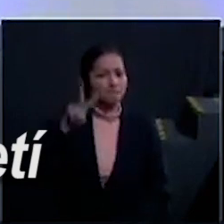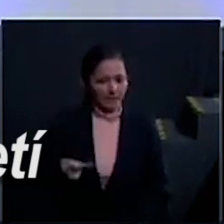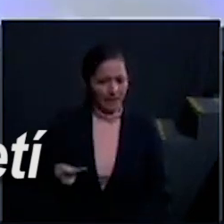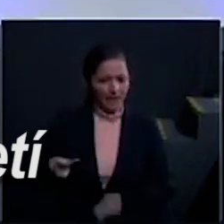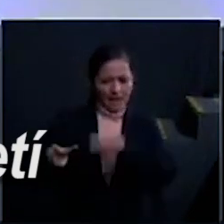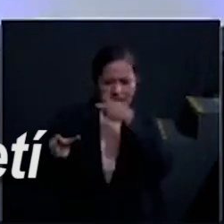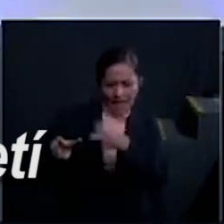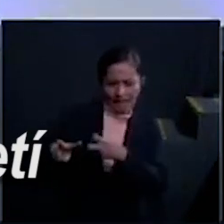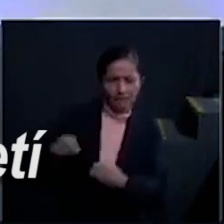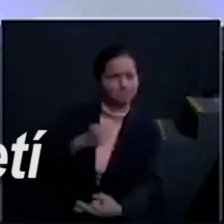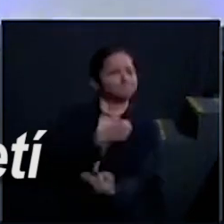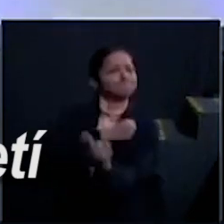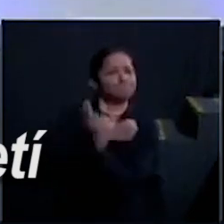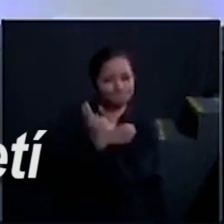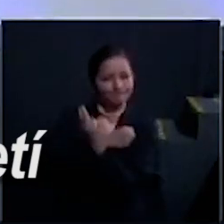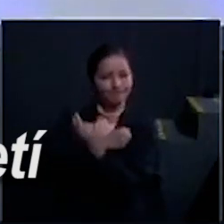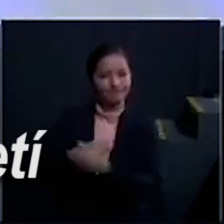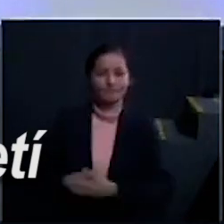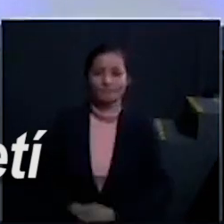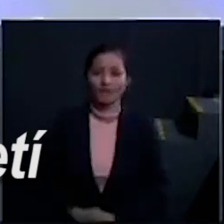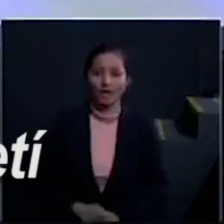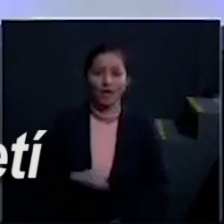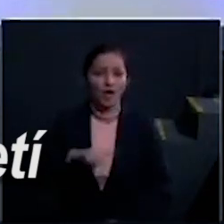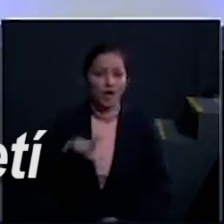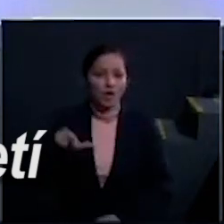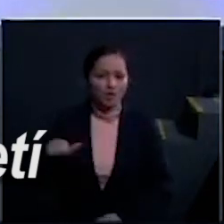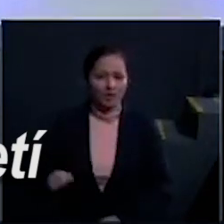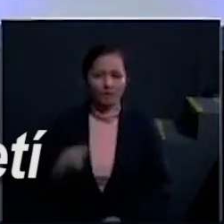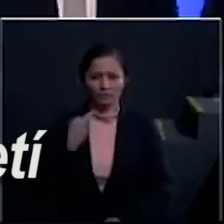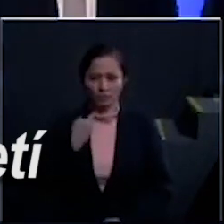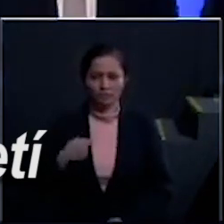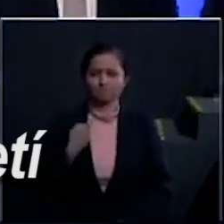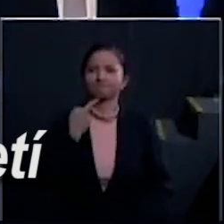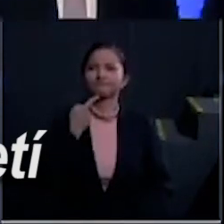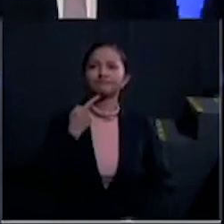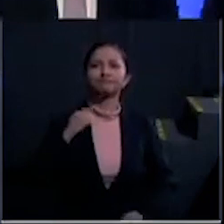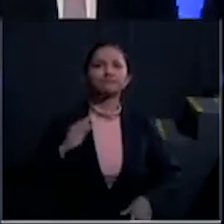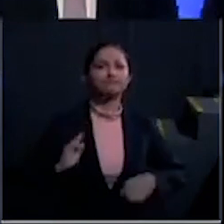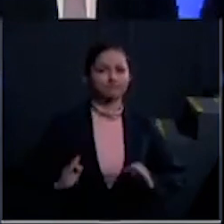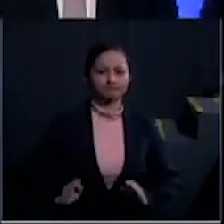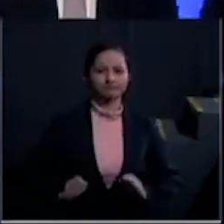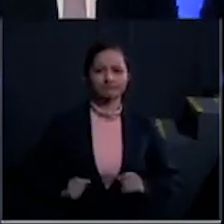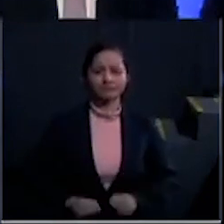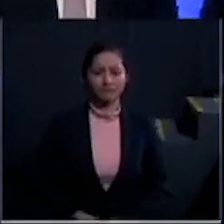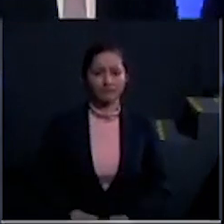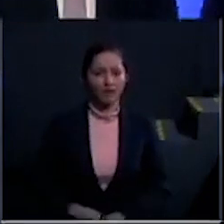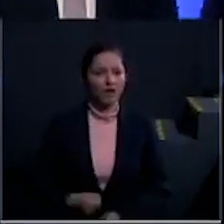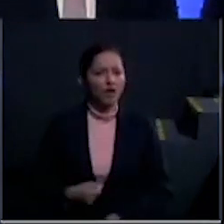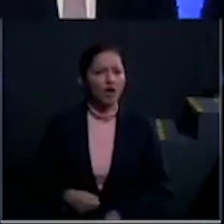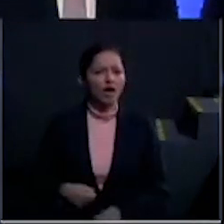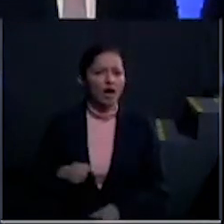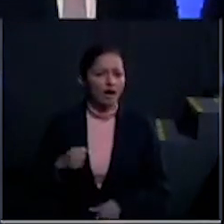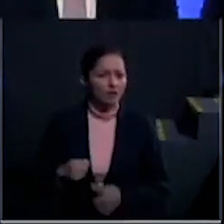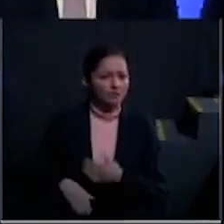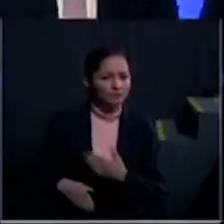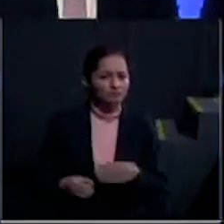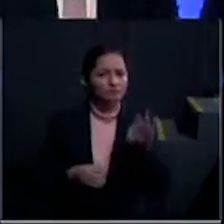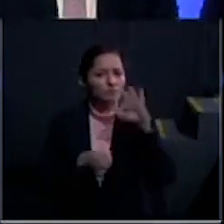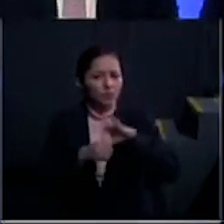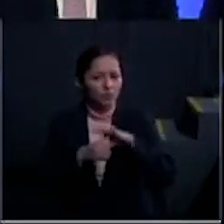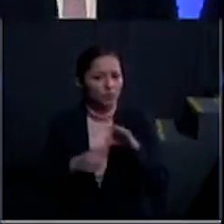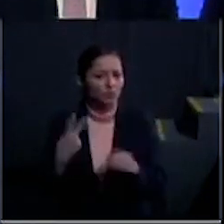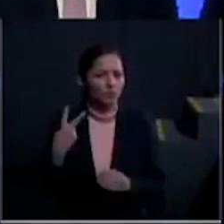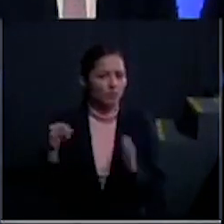defensa. Después, con la cara en alto, competí en la elección del 2018